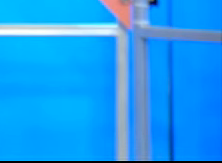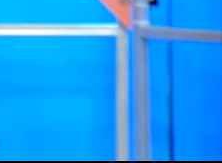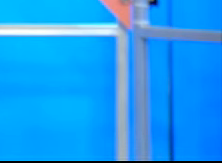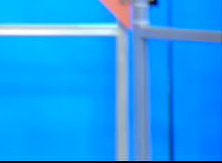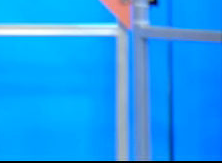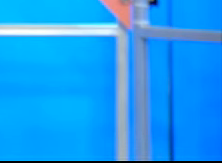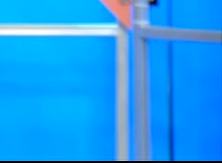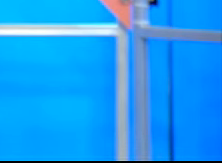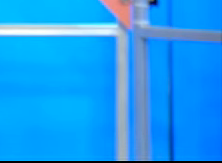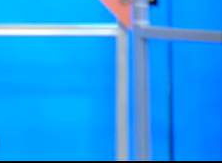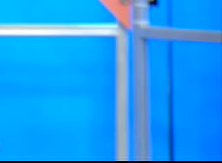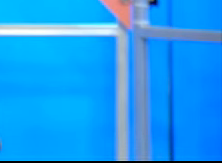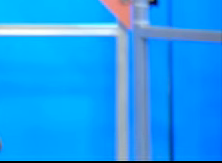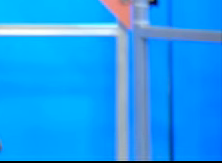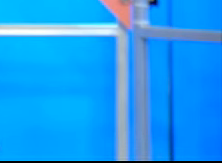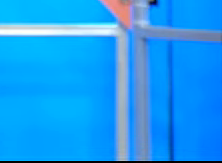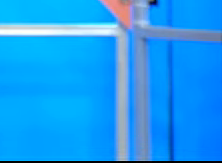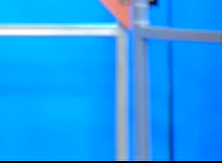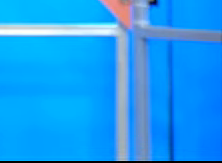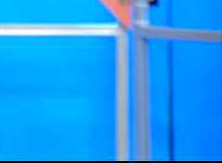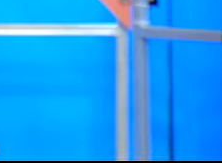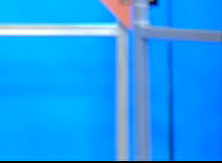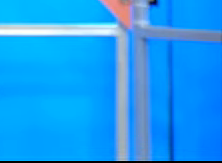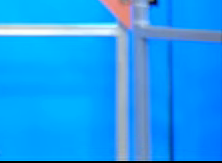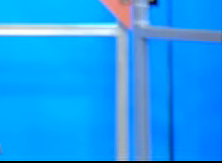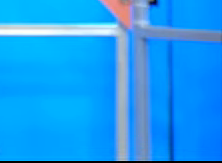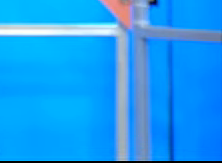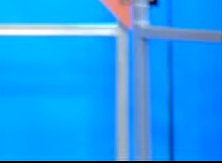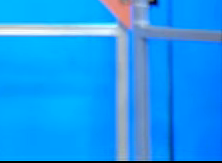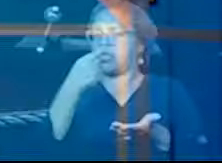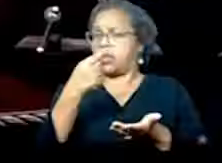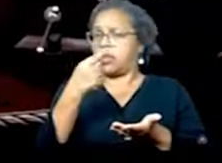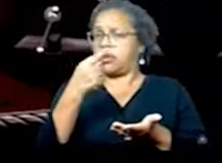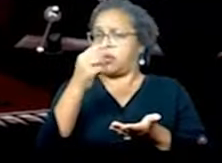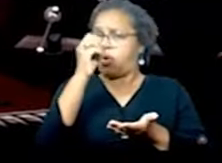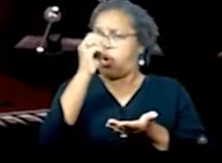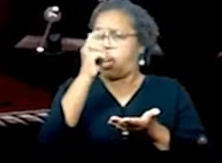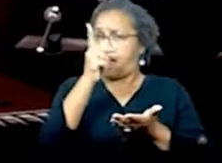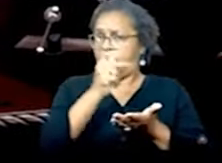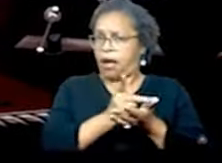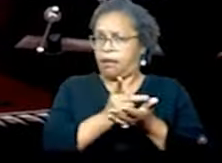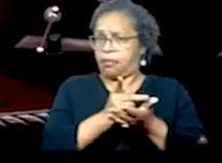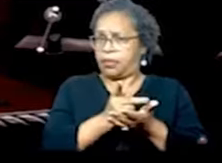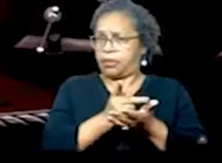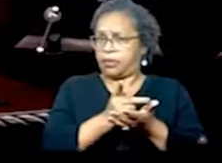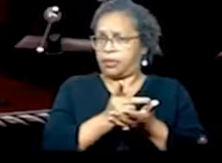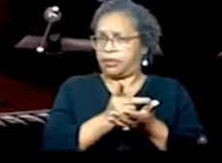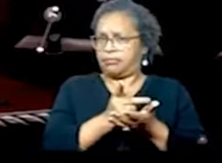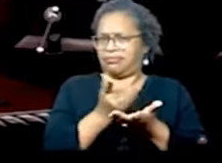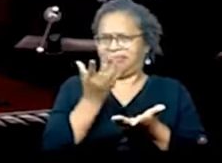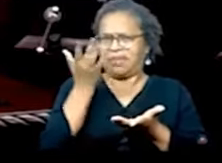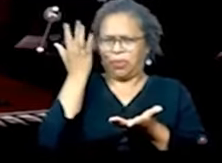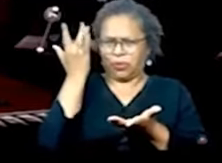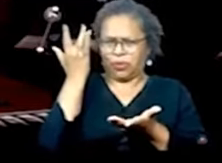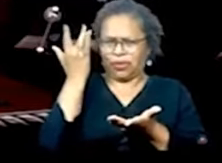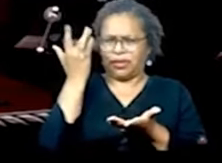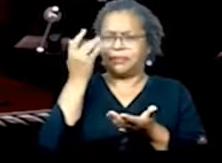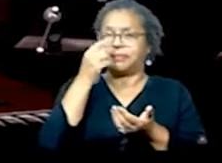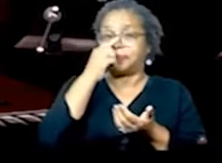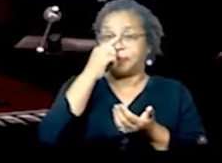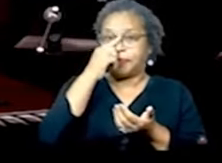la nueva Constitución. Vamos a escuchar lo que decía Gustavo Sánchez. Para cada uno de nosotros resulta, y yo que he estado ya en